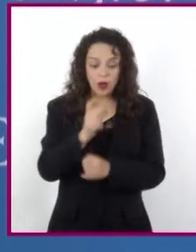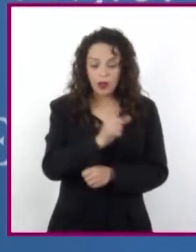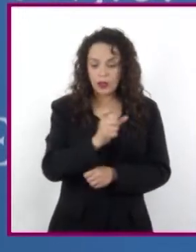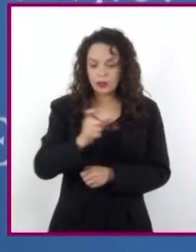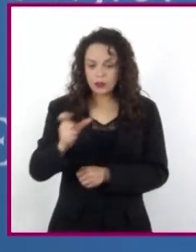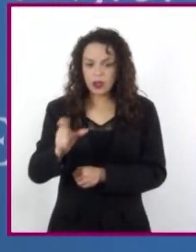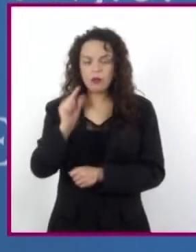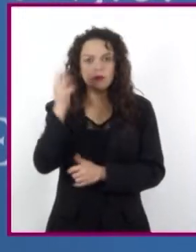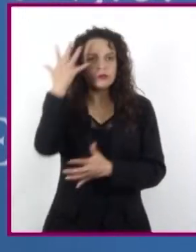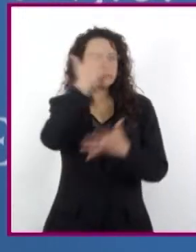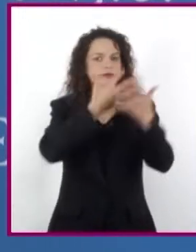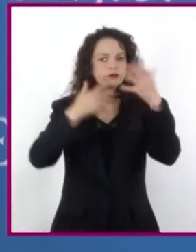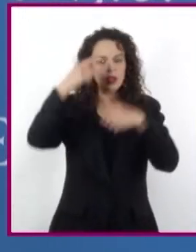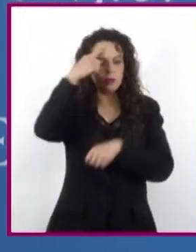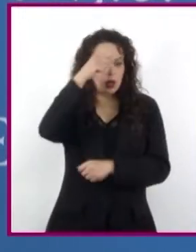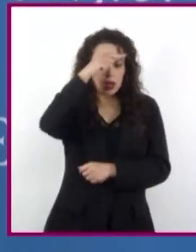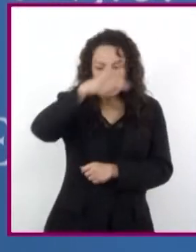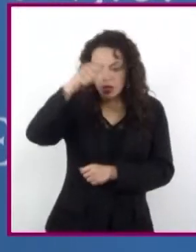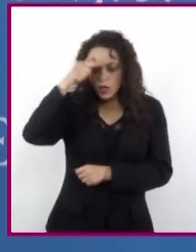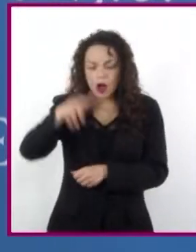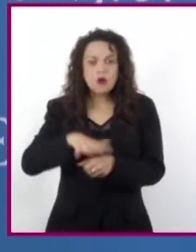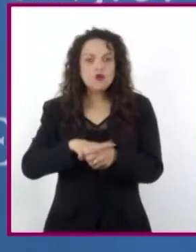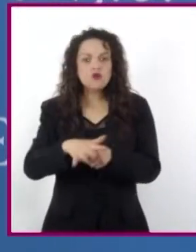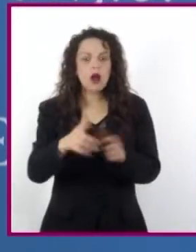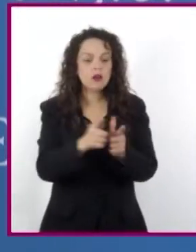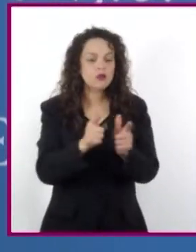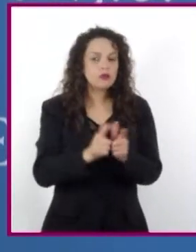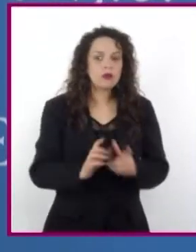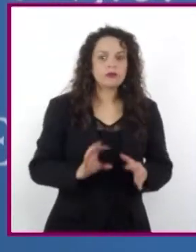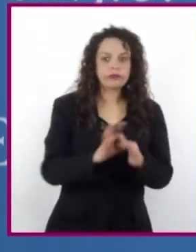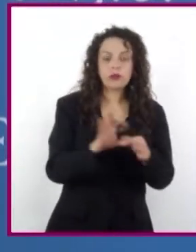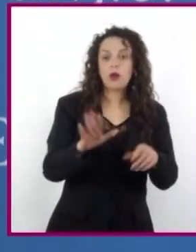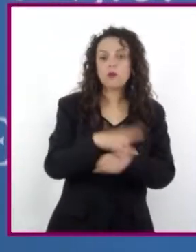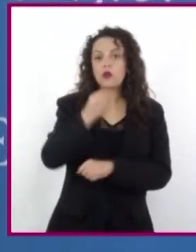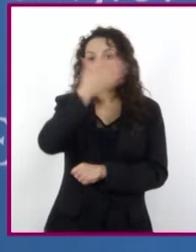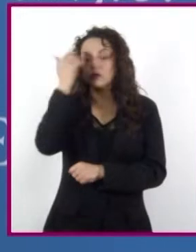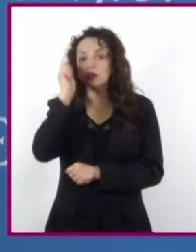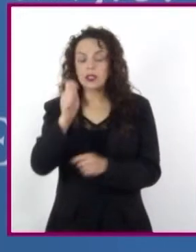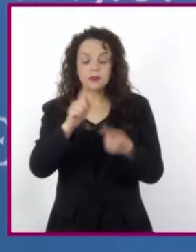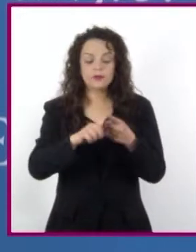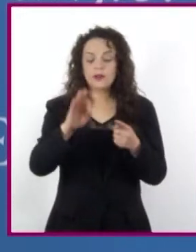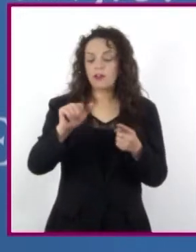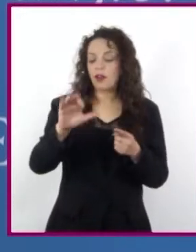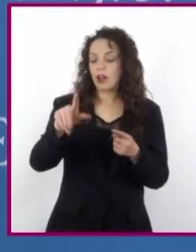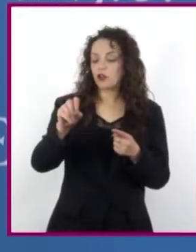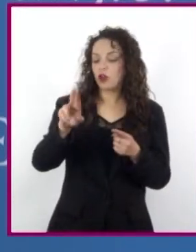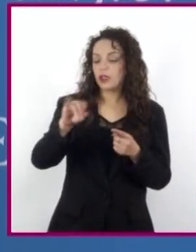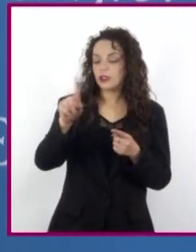su grupo, ya que no sabían qué es factorizar, cuáles son